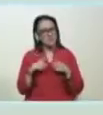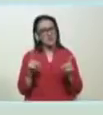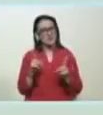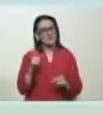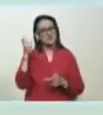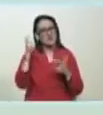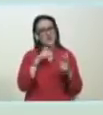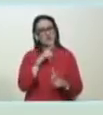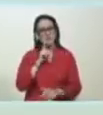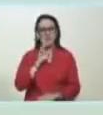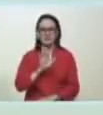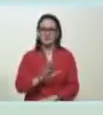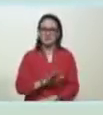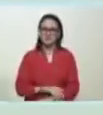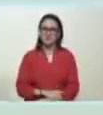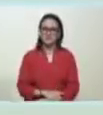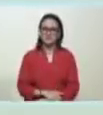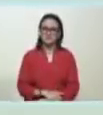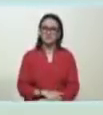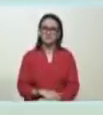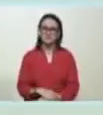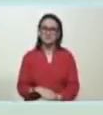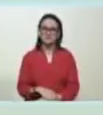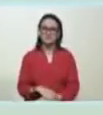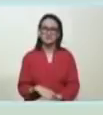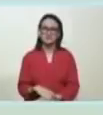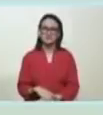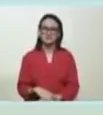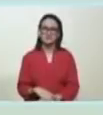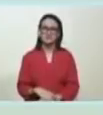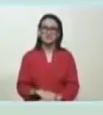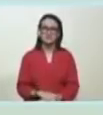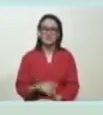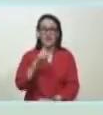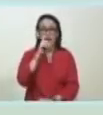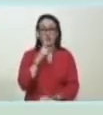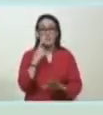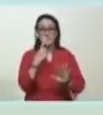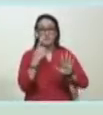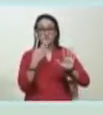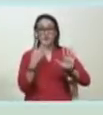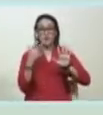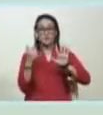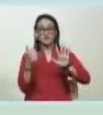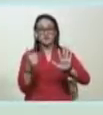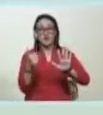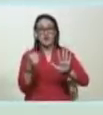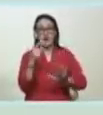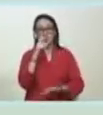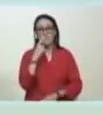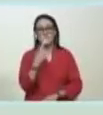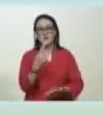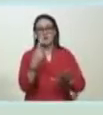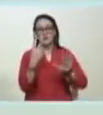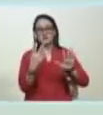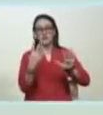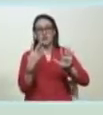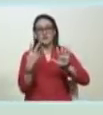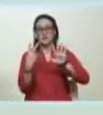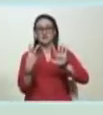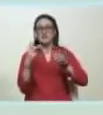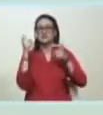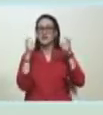Cuando todo apagado estaba en el horizonte de la Venezuela del año 96, del año 97, el comandante Chávez